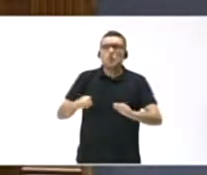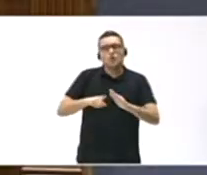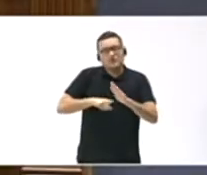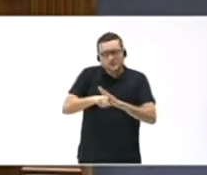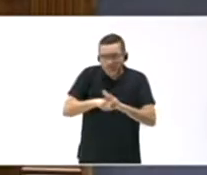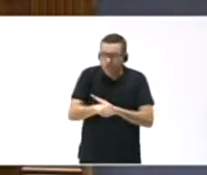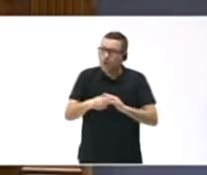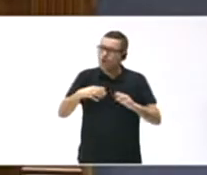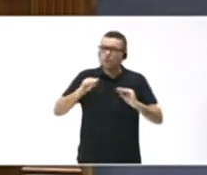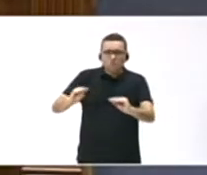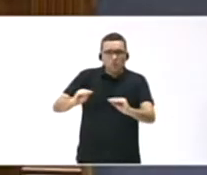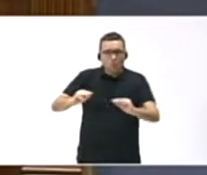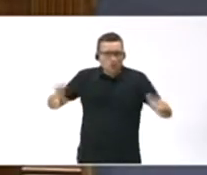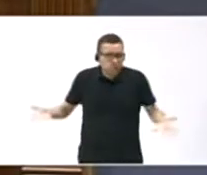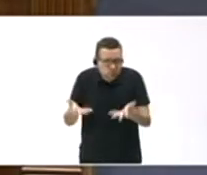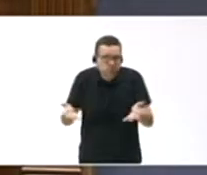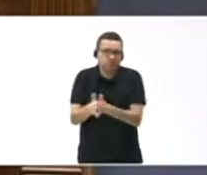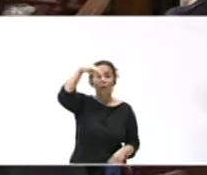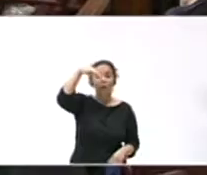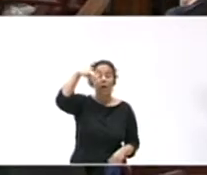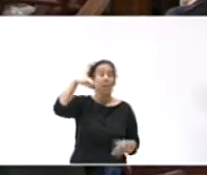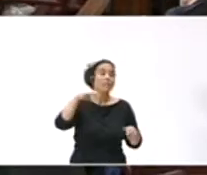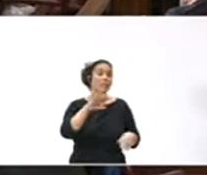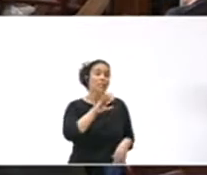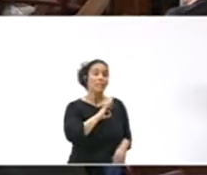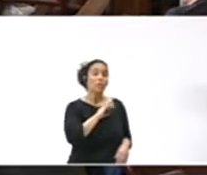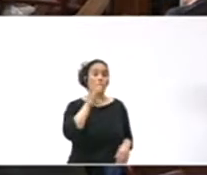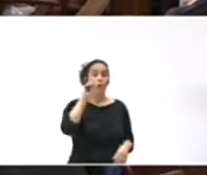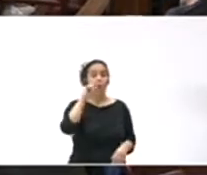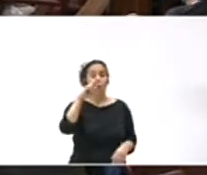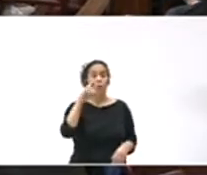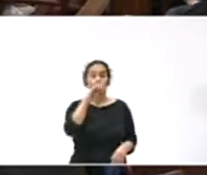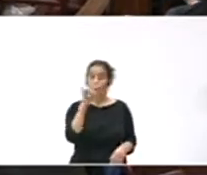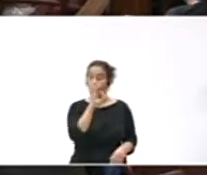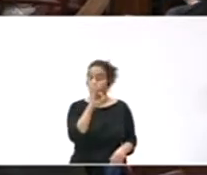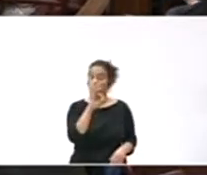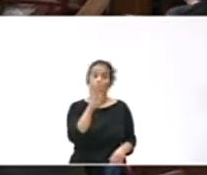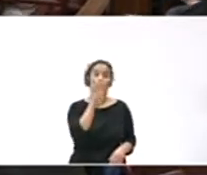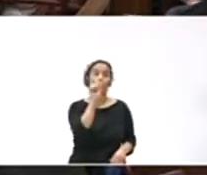en cuanto a la representación en el Parlamento de las islas periféricas frente a las capitalinas.